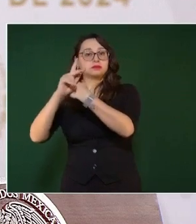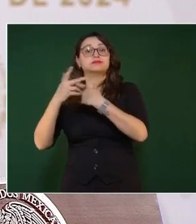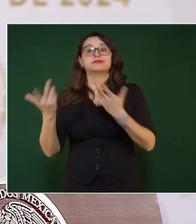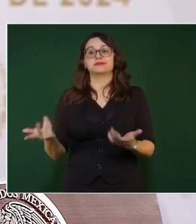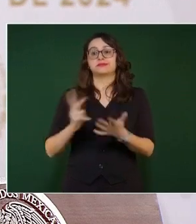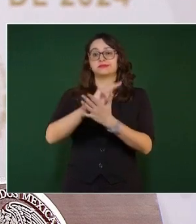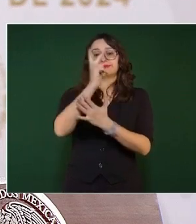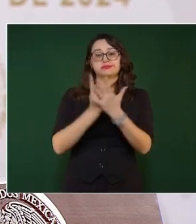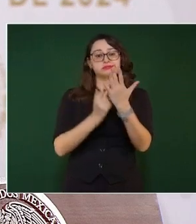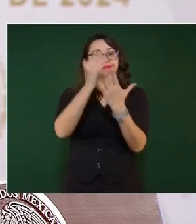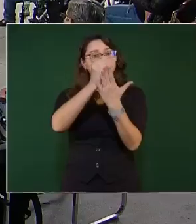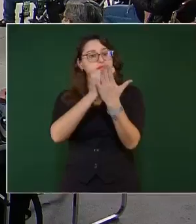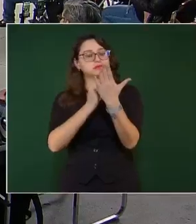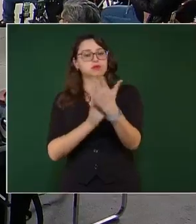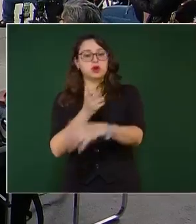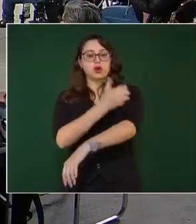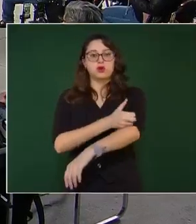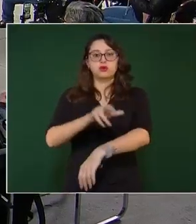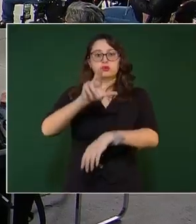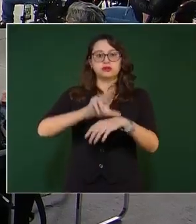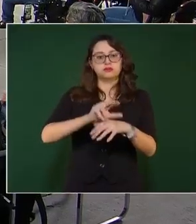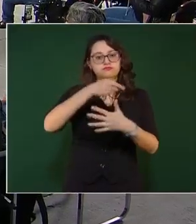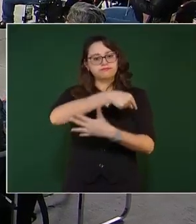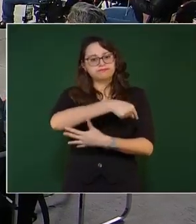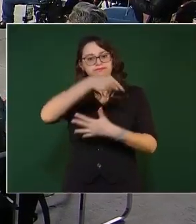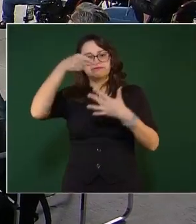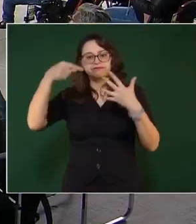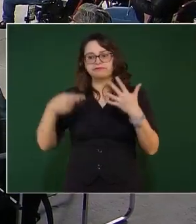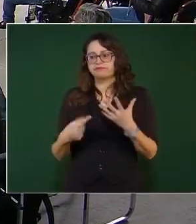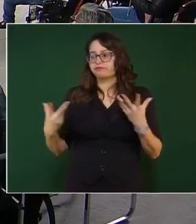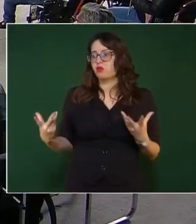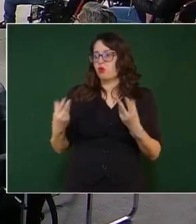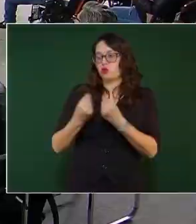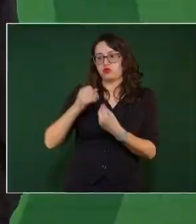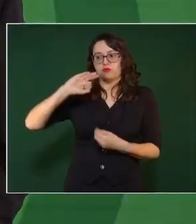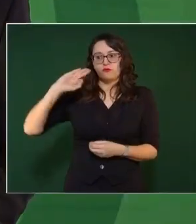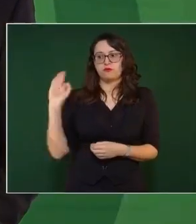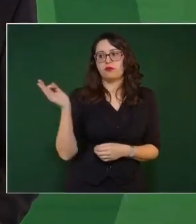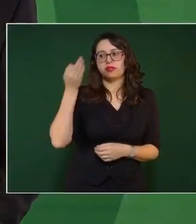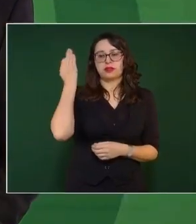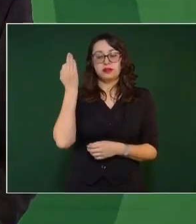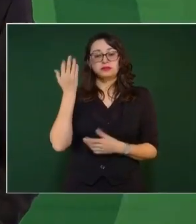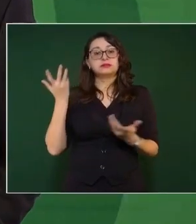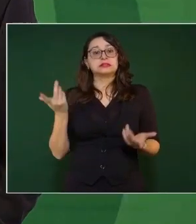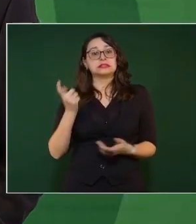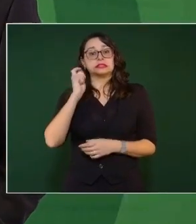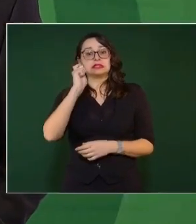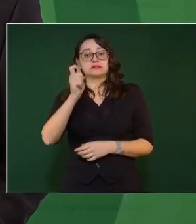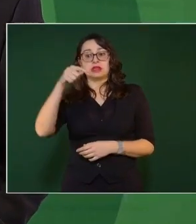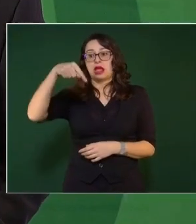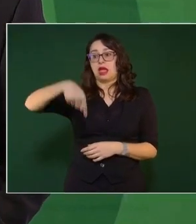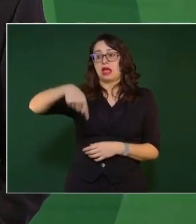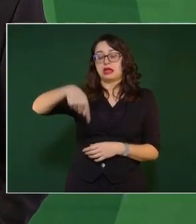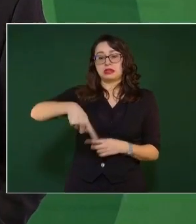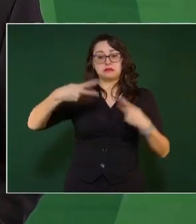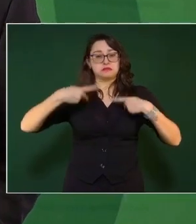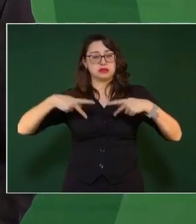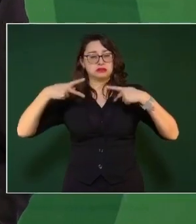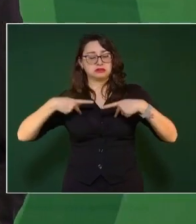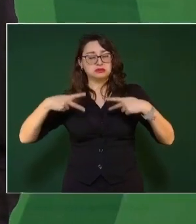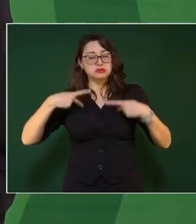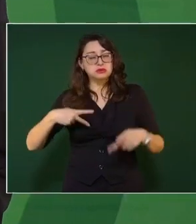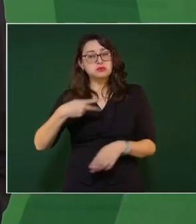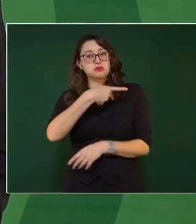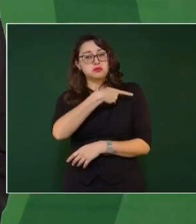a la coordinación con el gobierno de la República, salieron de la pobreza casi 250,000 de personas que estaban en la